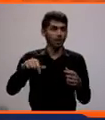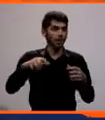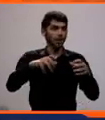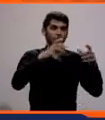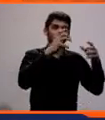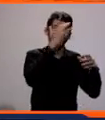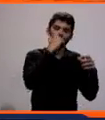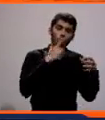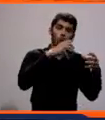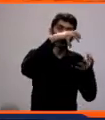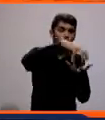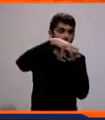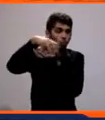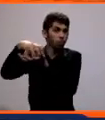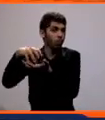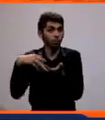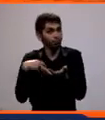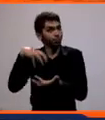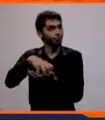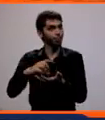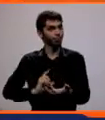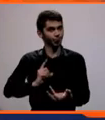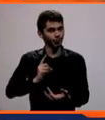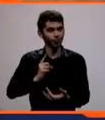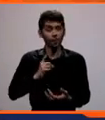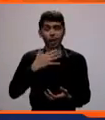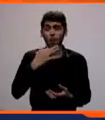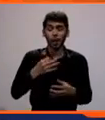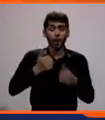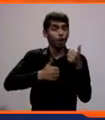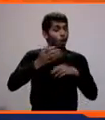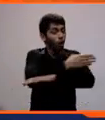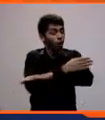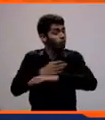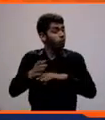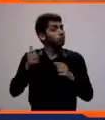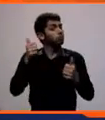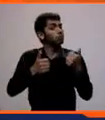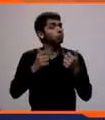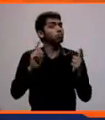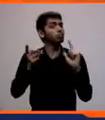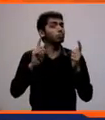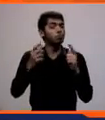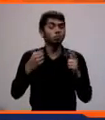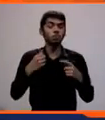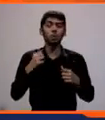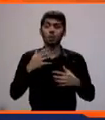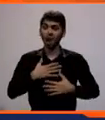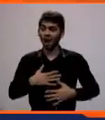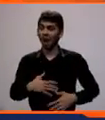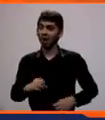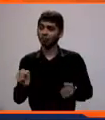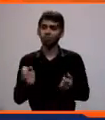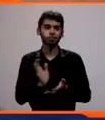que nada, una satisfacción muy grande. Sí, disfruté muchísimo todo el torneo, la verdad que me sentí muy tranquila, muy relajada, también tiene que ver que